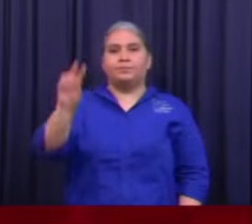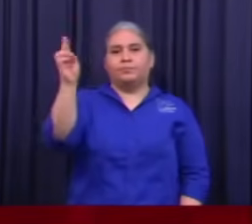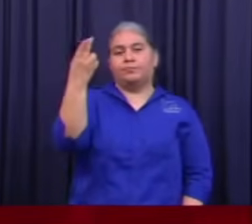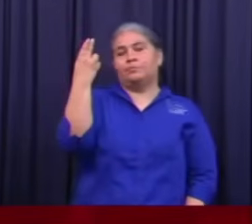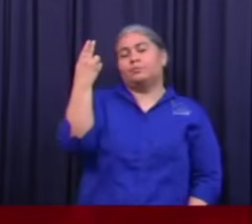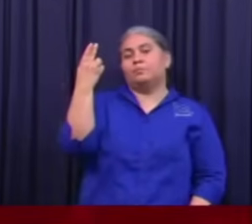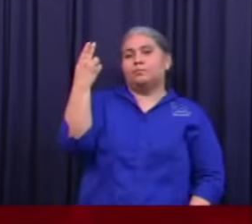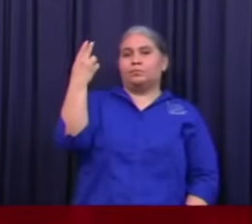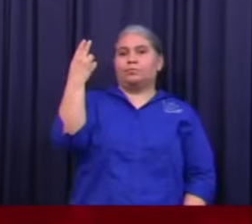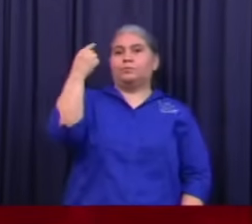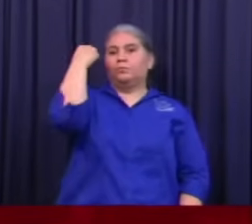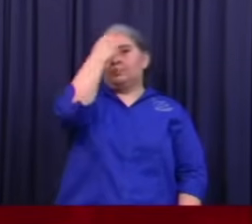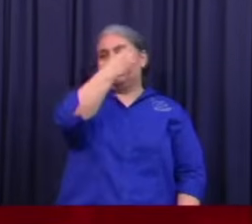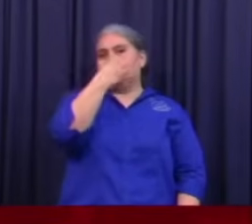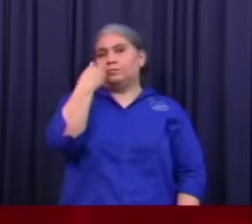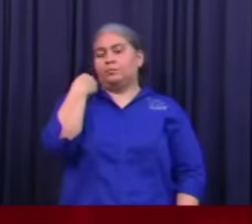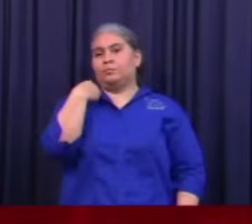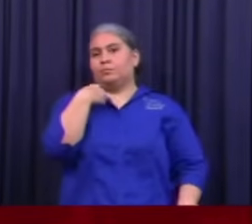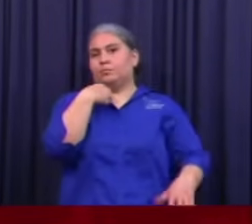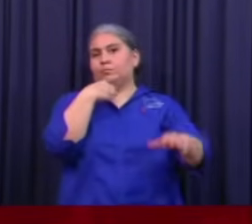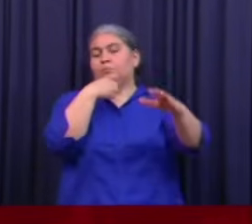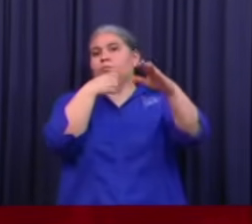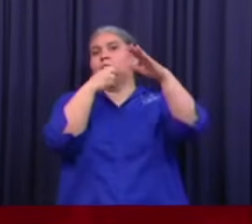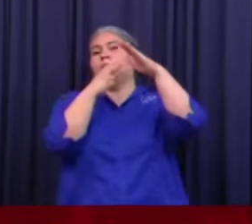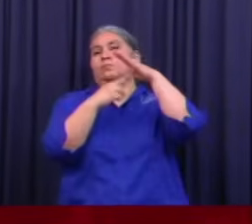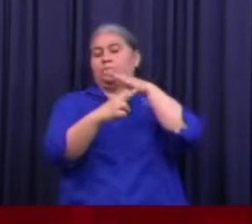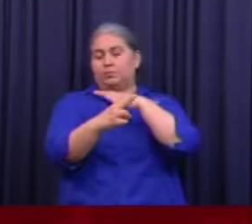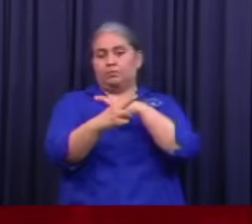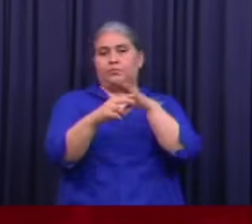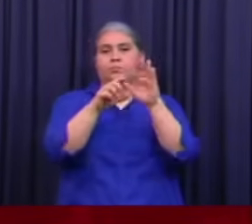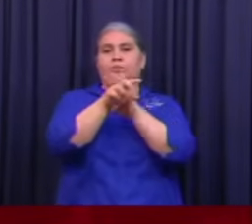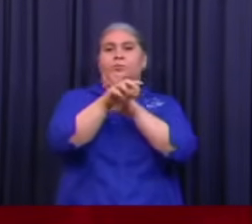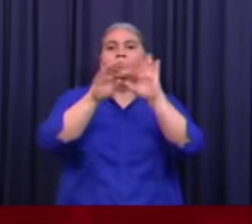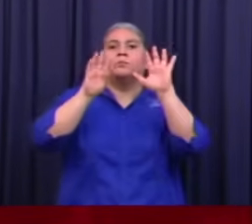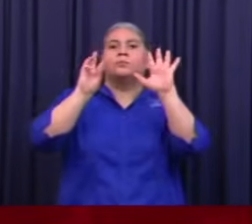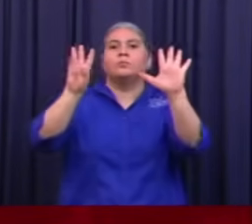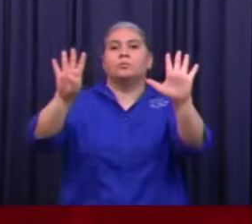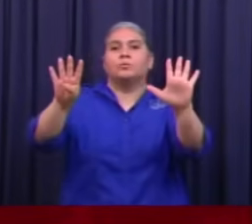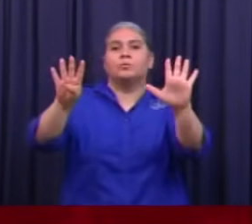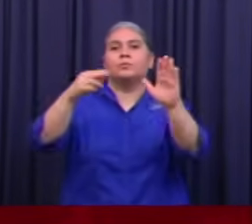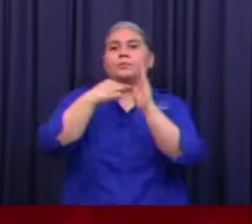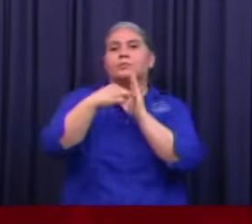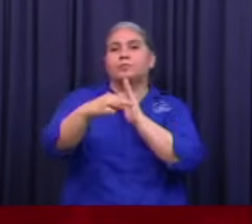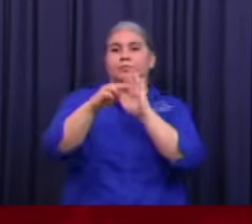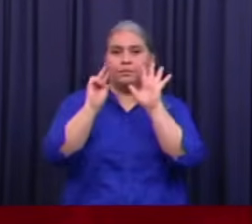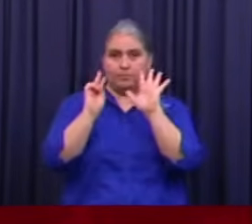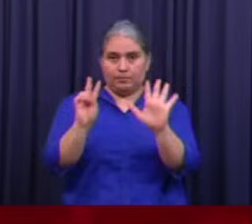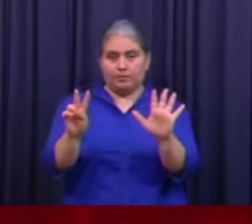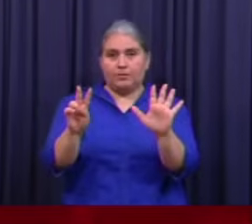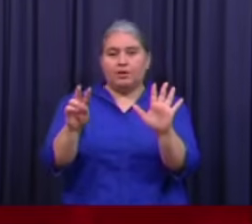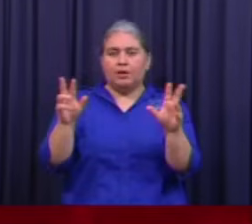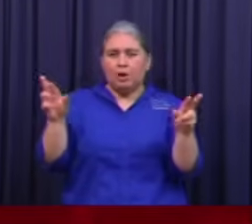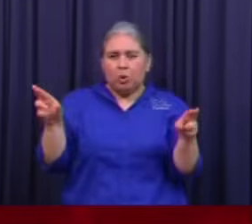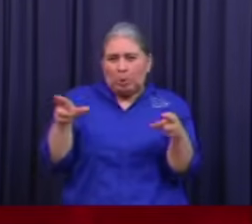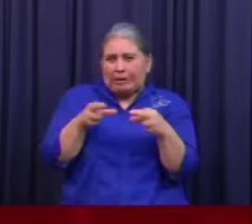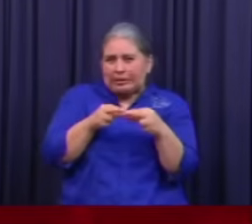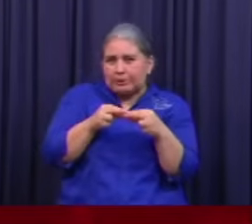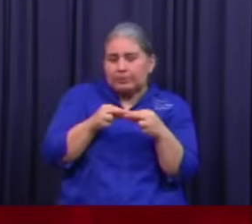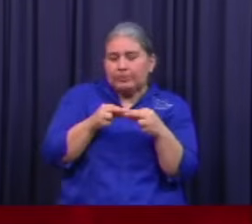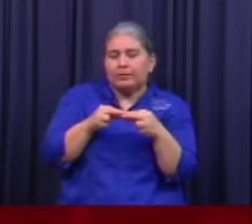Samuel 9:7 por eso se recuerda que le pedí un poco de indulgencia para que para poderle hacer este breve resumen y recoger espigas